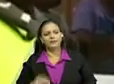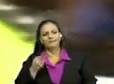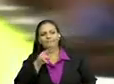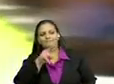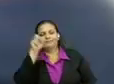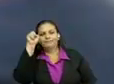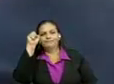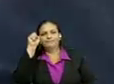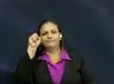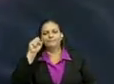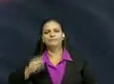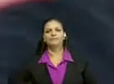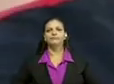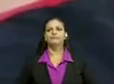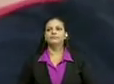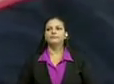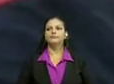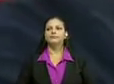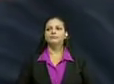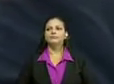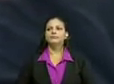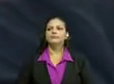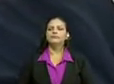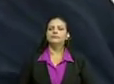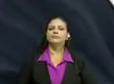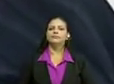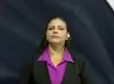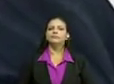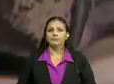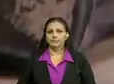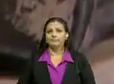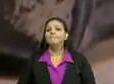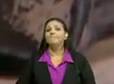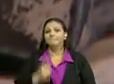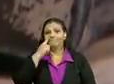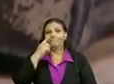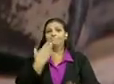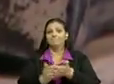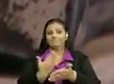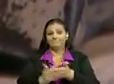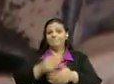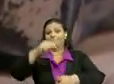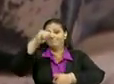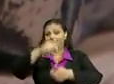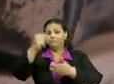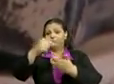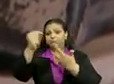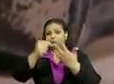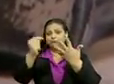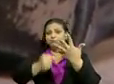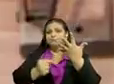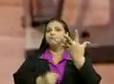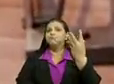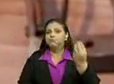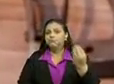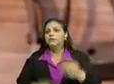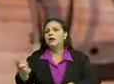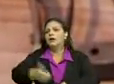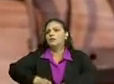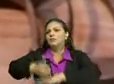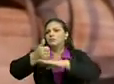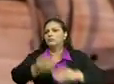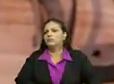encontramos en ese momento. En poder de los implicados se encontró evidencia suficiente para considerarlos como peligrosos para